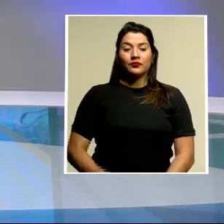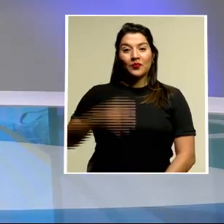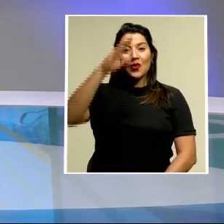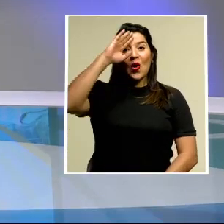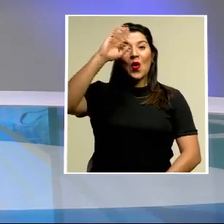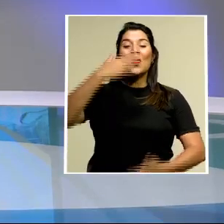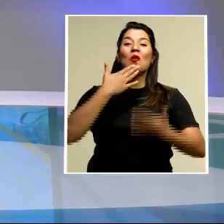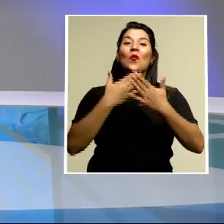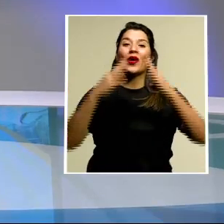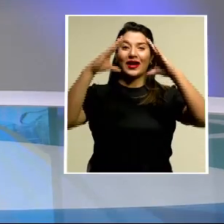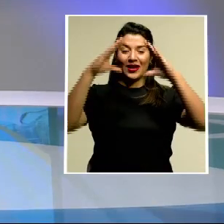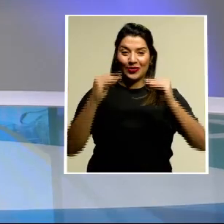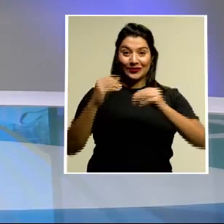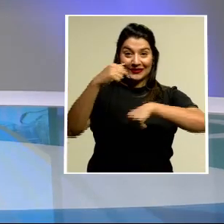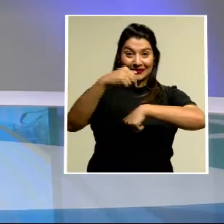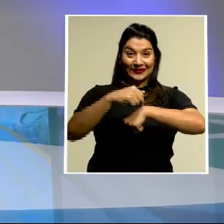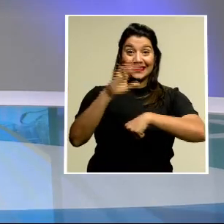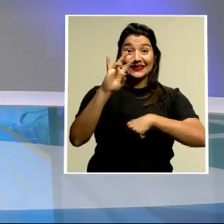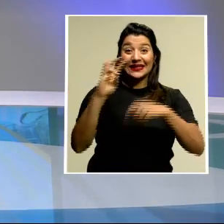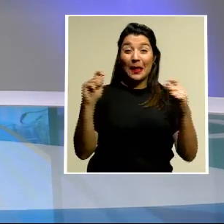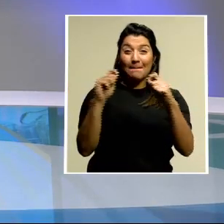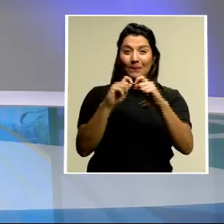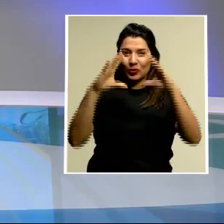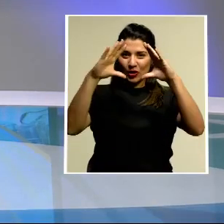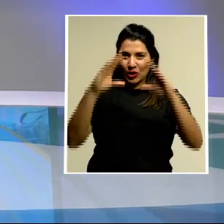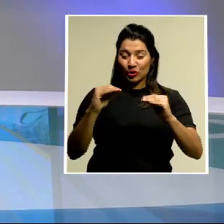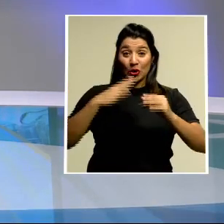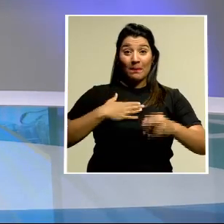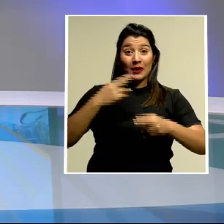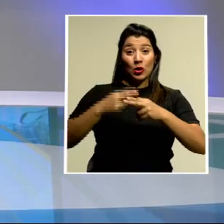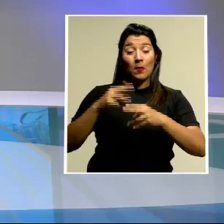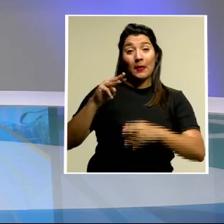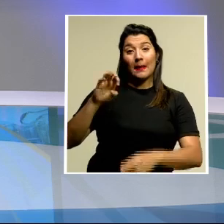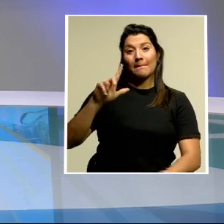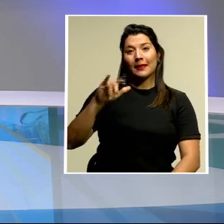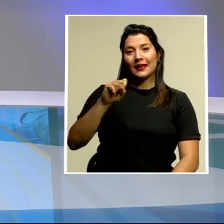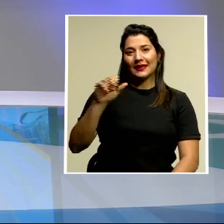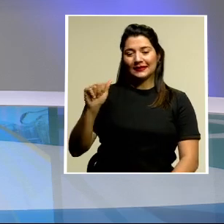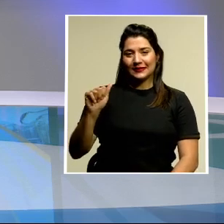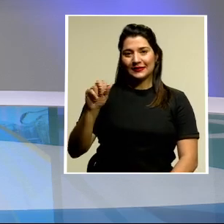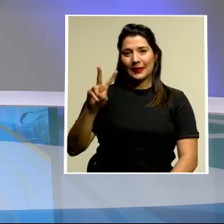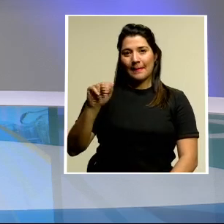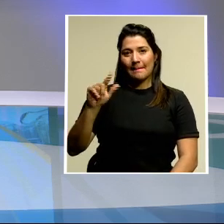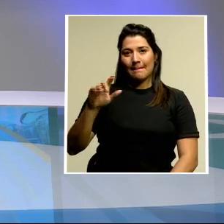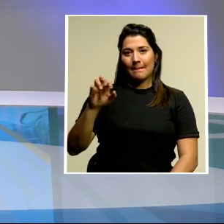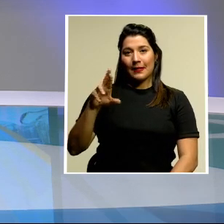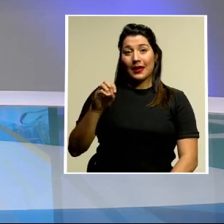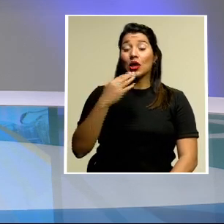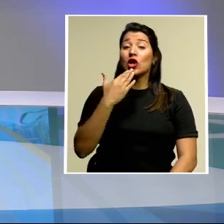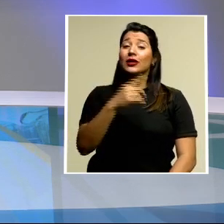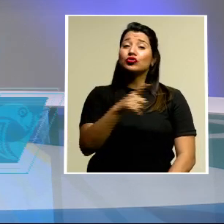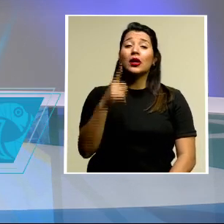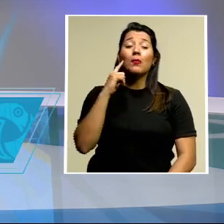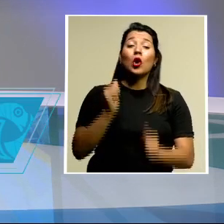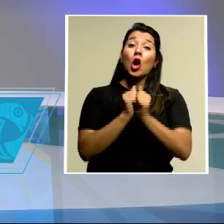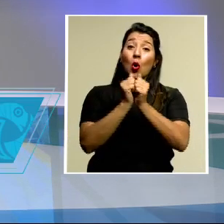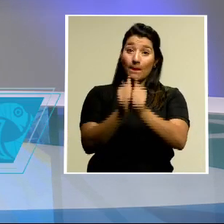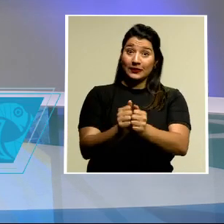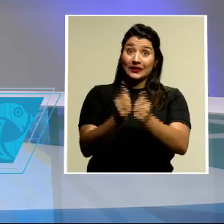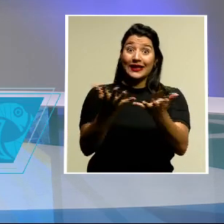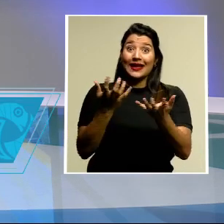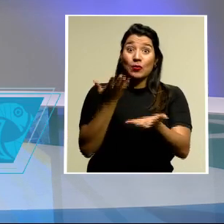Hola, ¿qué tal? Muy buenas noches. A las 7 en punto de la noche les saluda Melissa Valerio. Gracias por acompañarnos en esta nuestra edición estelar, en donde le